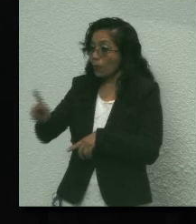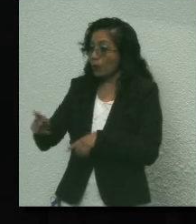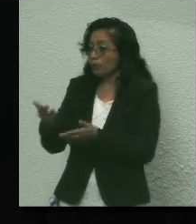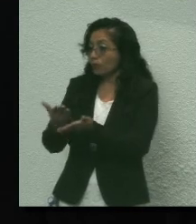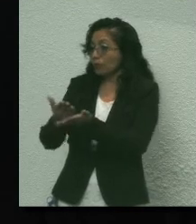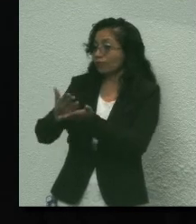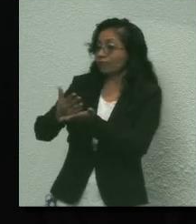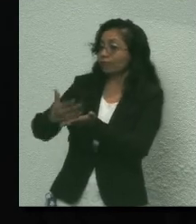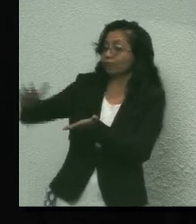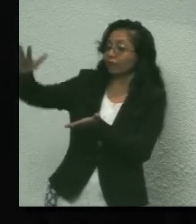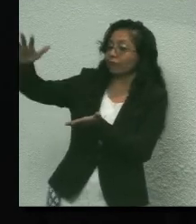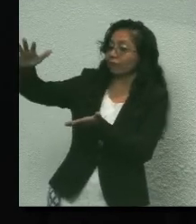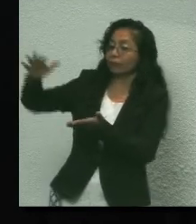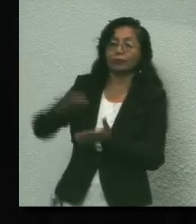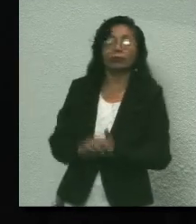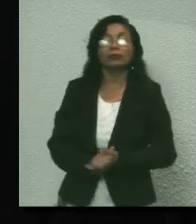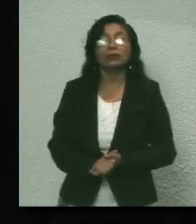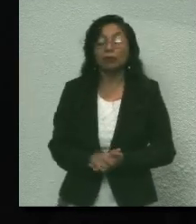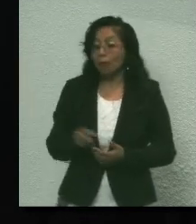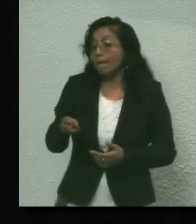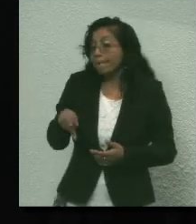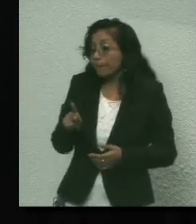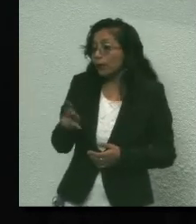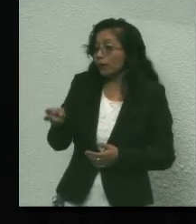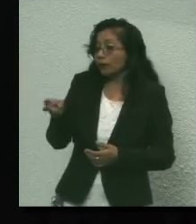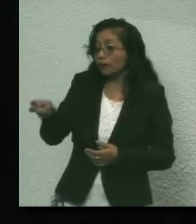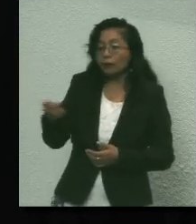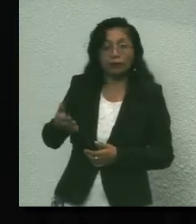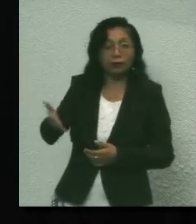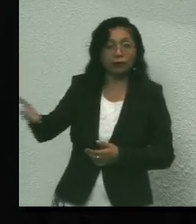garete, excepto aquellos